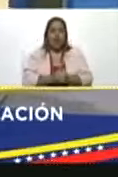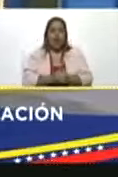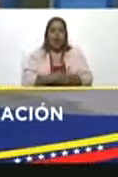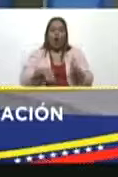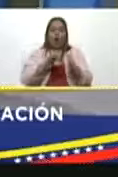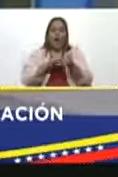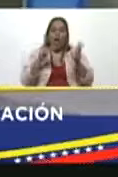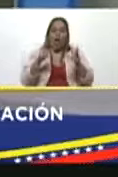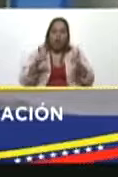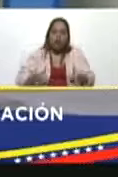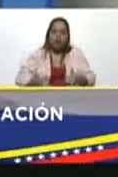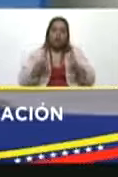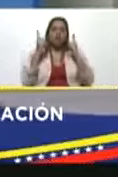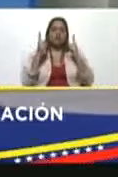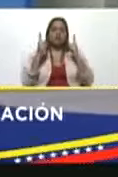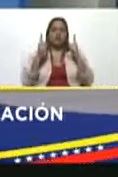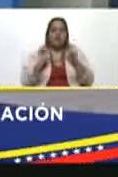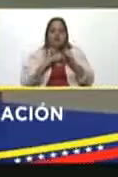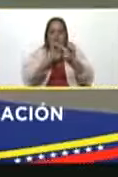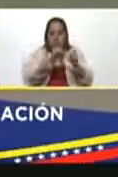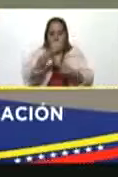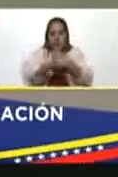reinaugurar para seguir formando